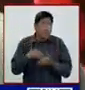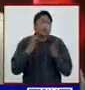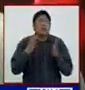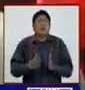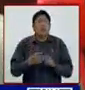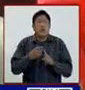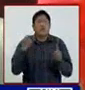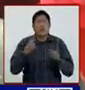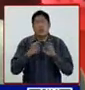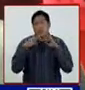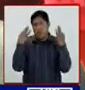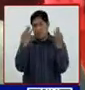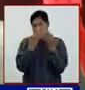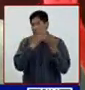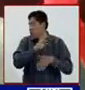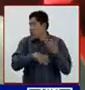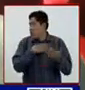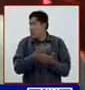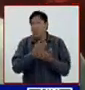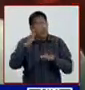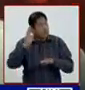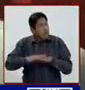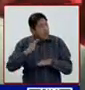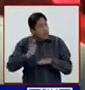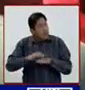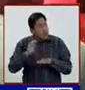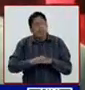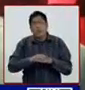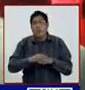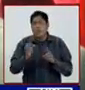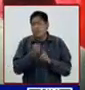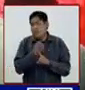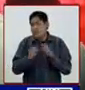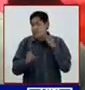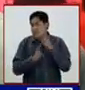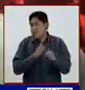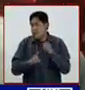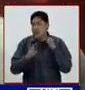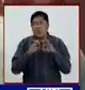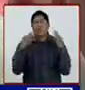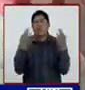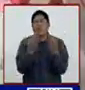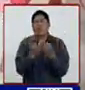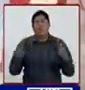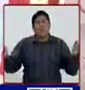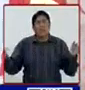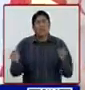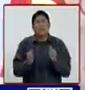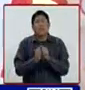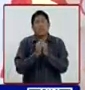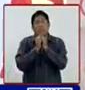desde la familia, y toda esta prevención de la violencia es en la familia y con valores.